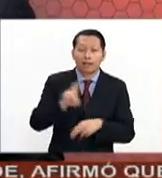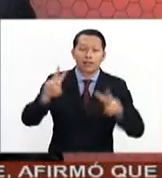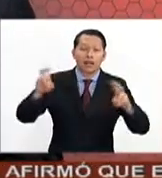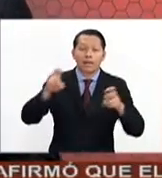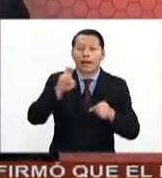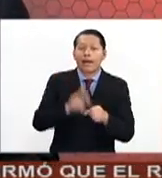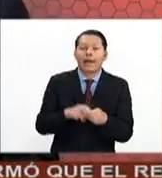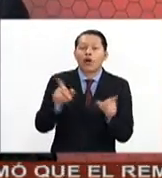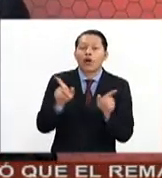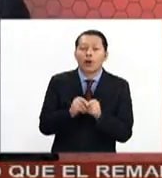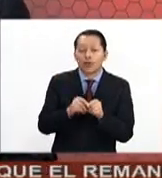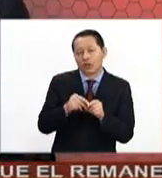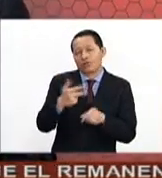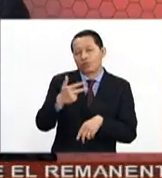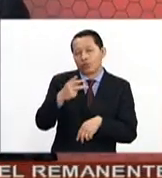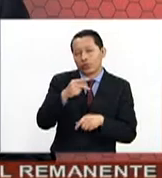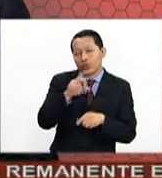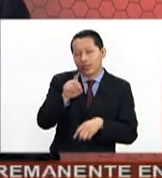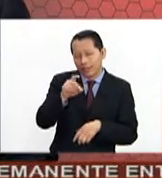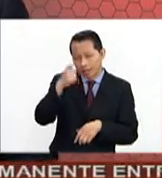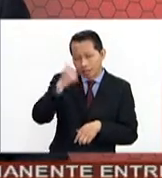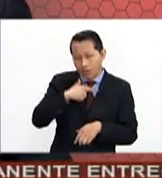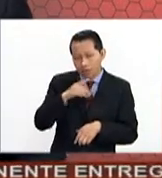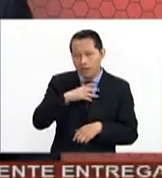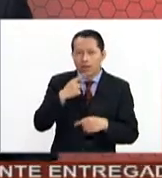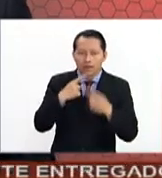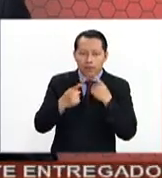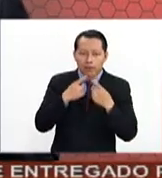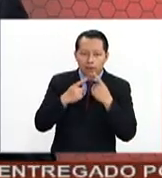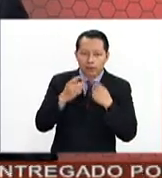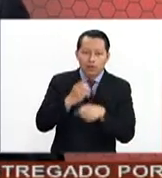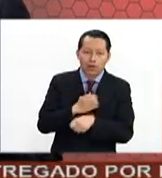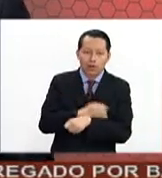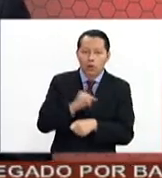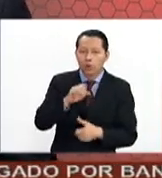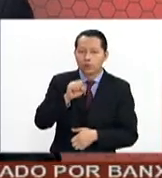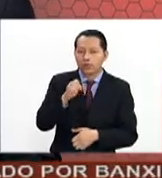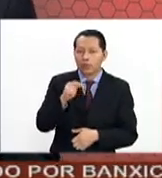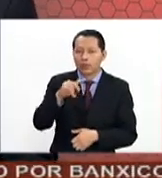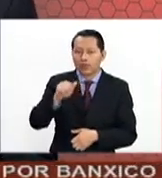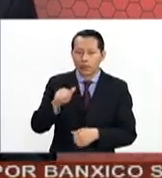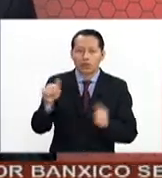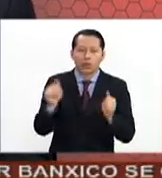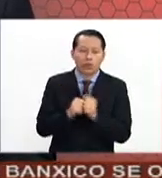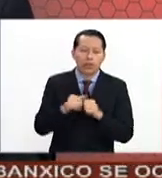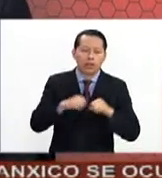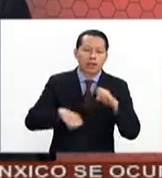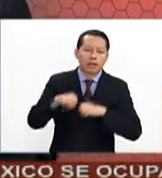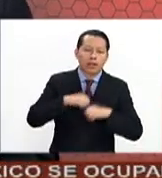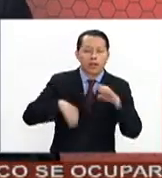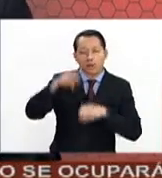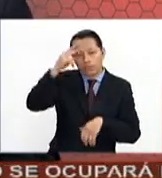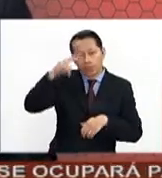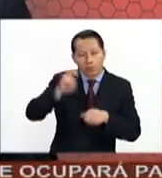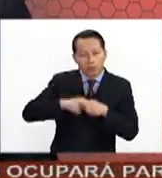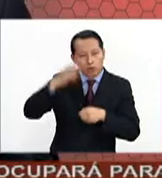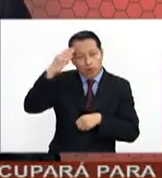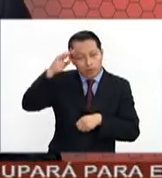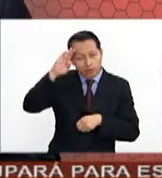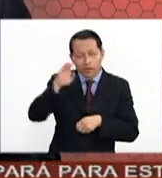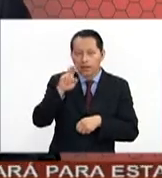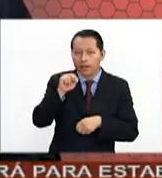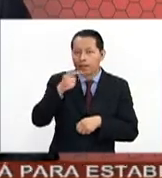las 8:30 de la noche. No se pierda la conversación que tuvo mi compañero José Ureña con el embajador de México en Cuba,